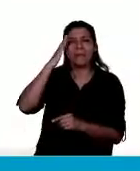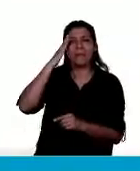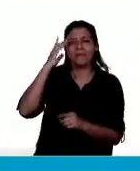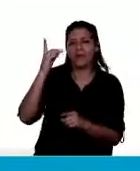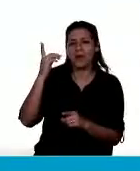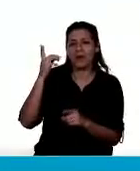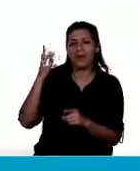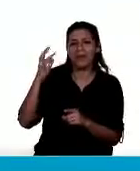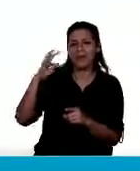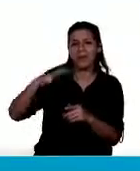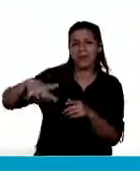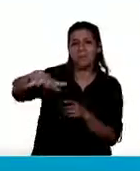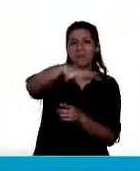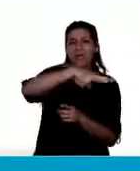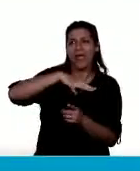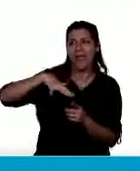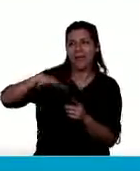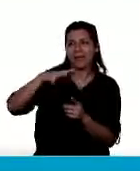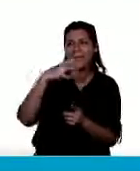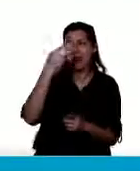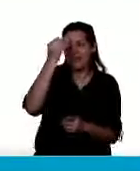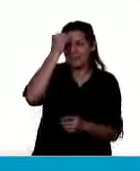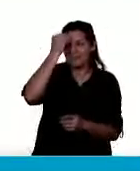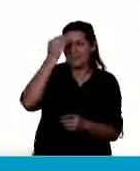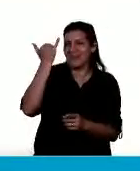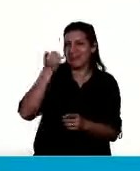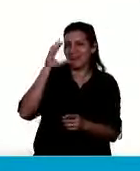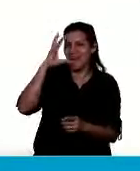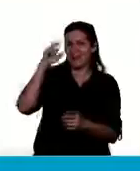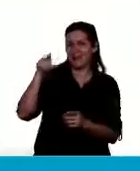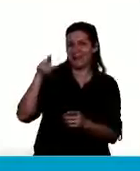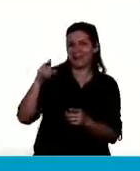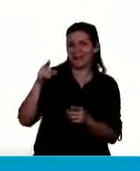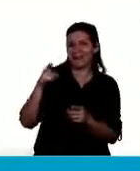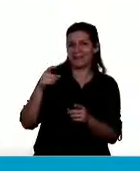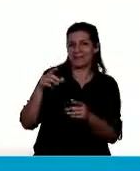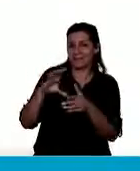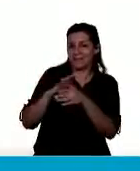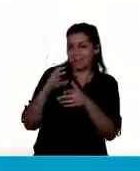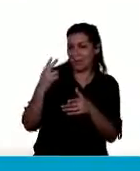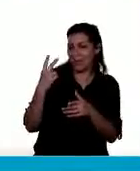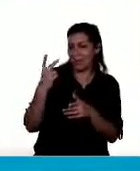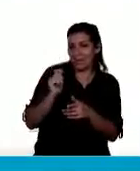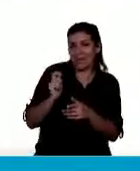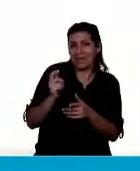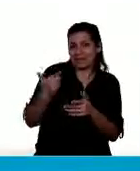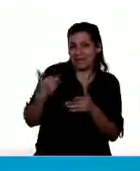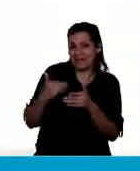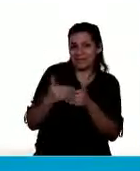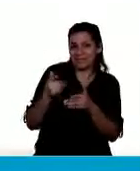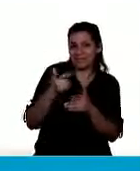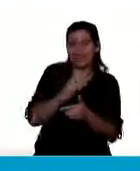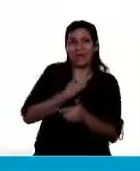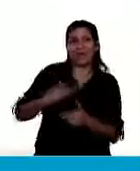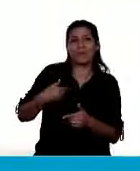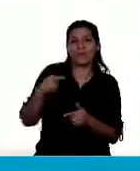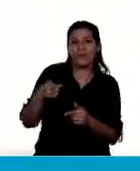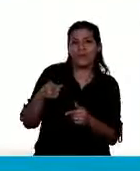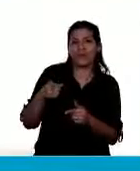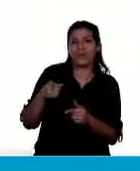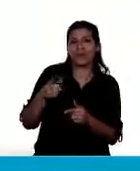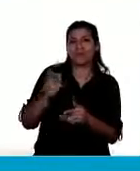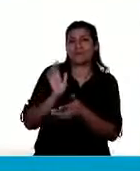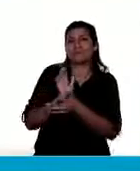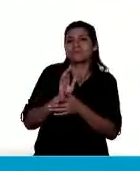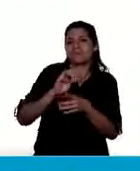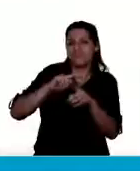de nuestro pueblo. Y en estos días, en estos meses, donde el gobierno, las